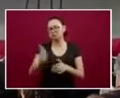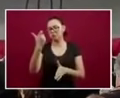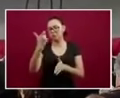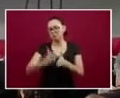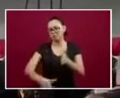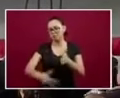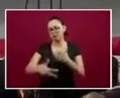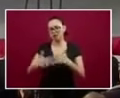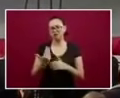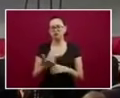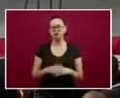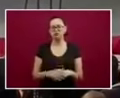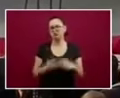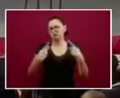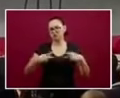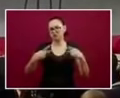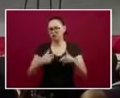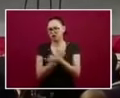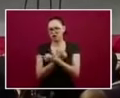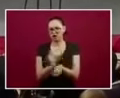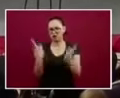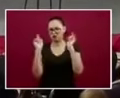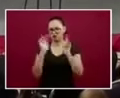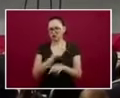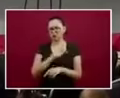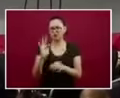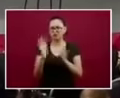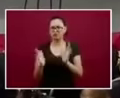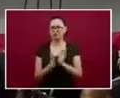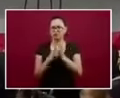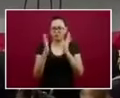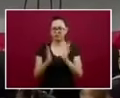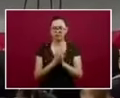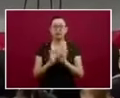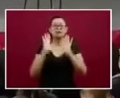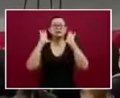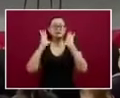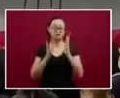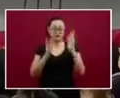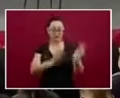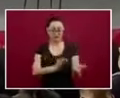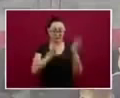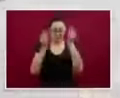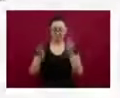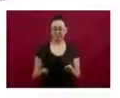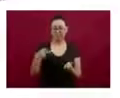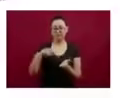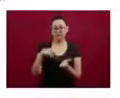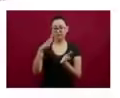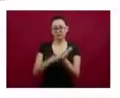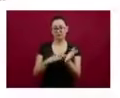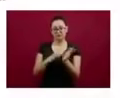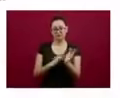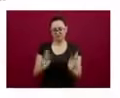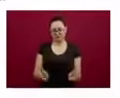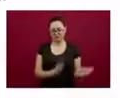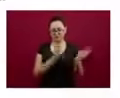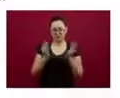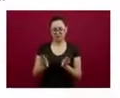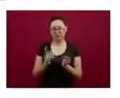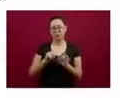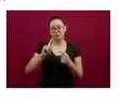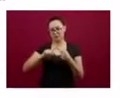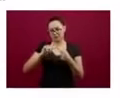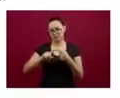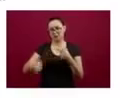y tenerla en orden. Eso. Mira, qué bueno que está cambiando este gobierno para bien del pueblo de México.